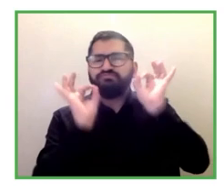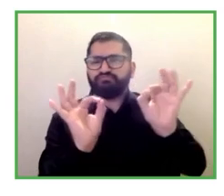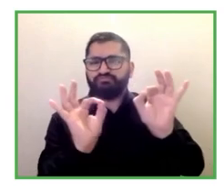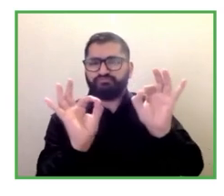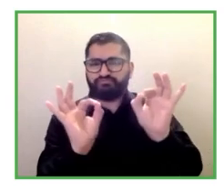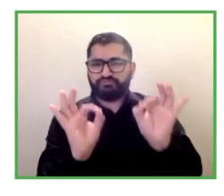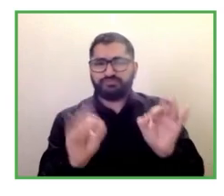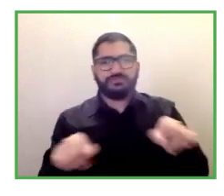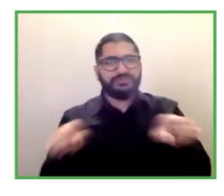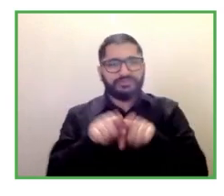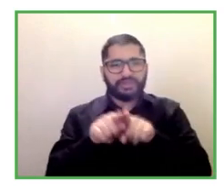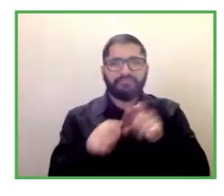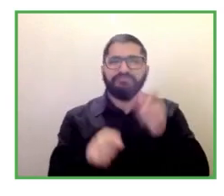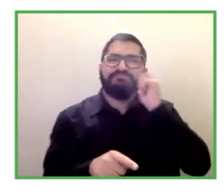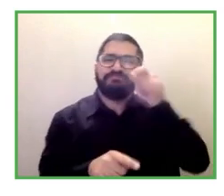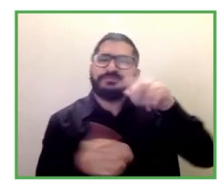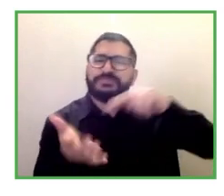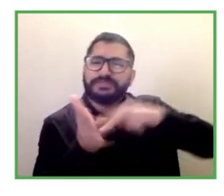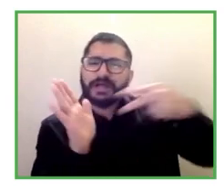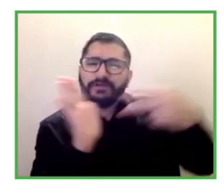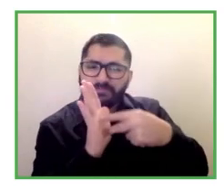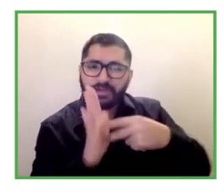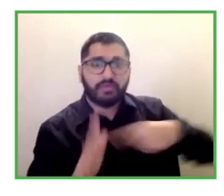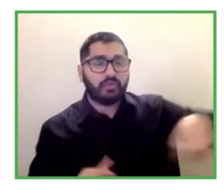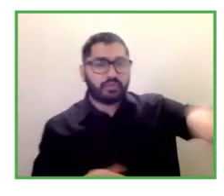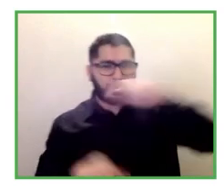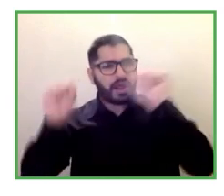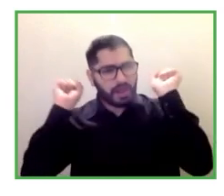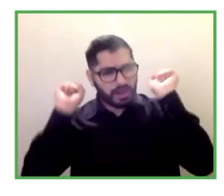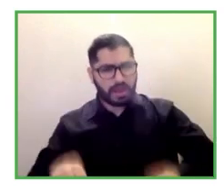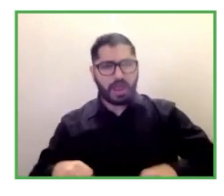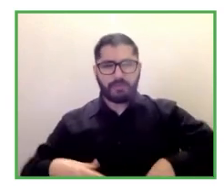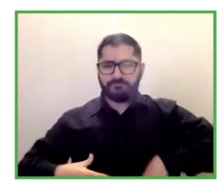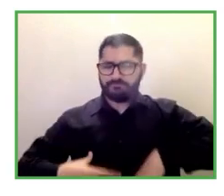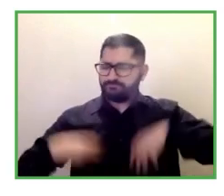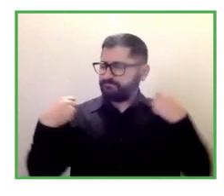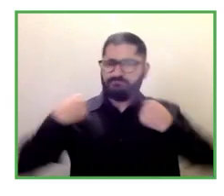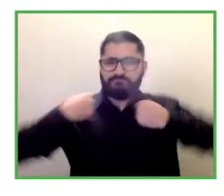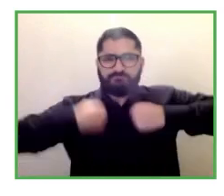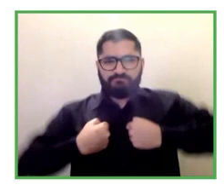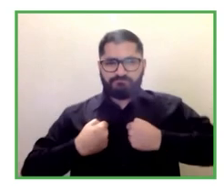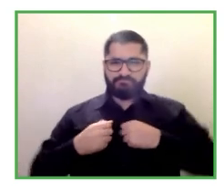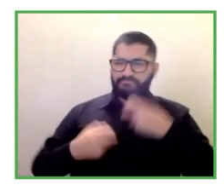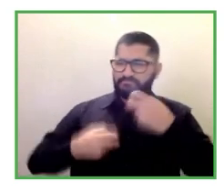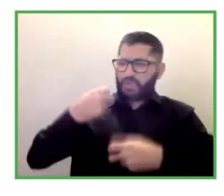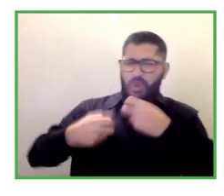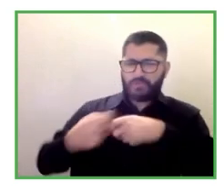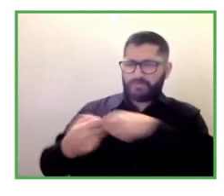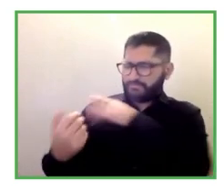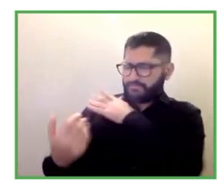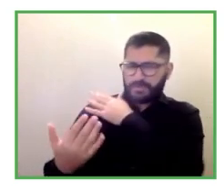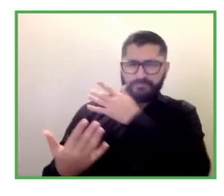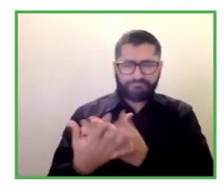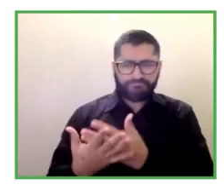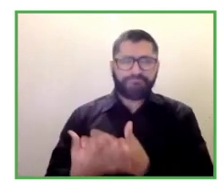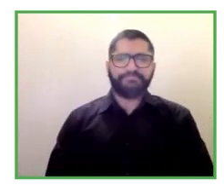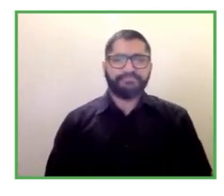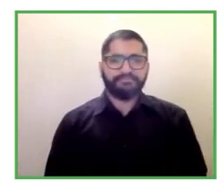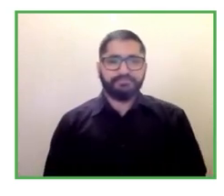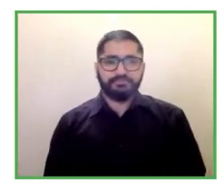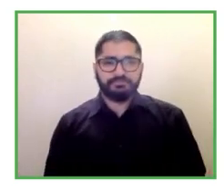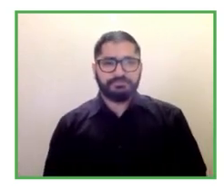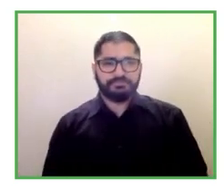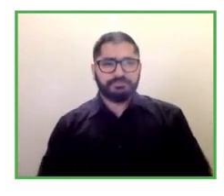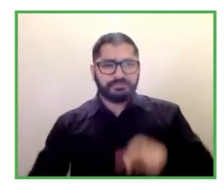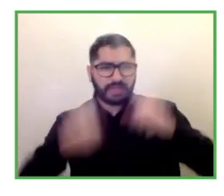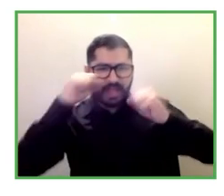Y de esto se trata. El empleo inclusivo es algo que nosotros necesitamos hacer juntos, aprender los unos